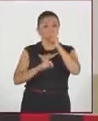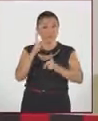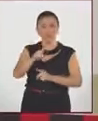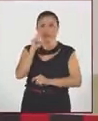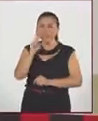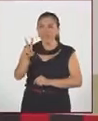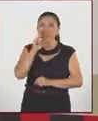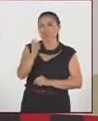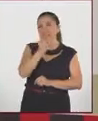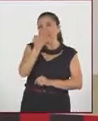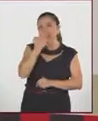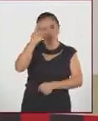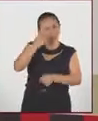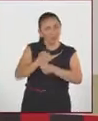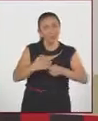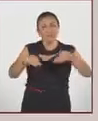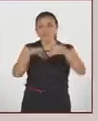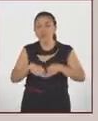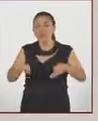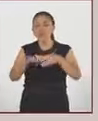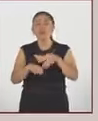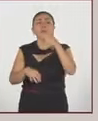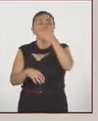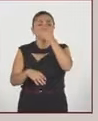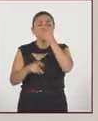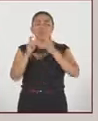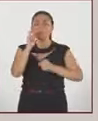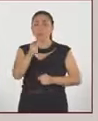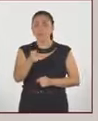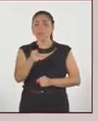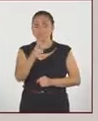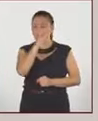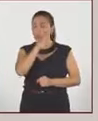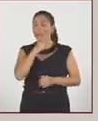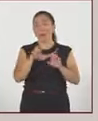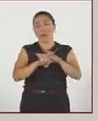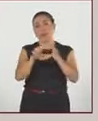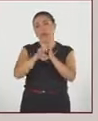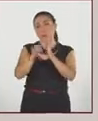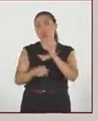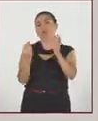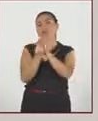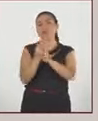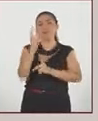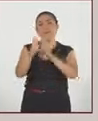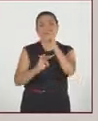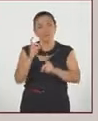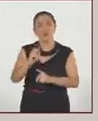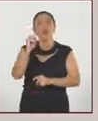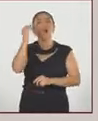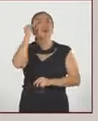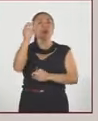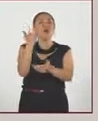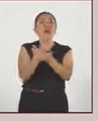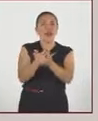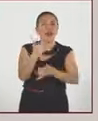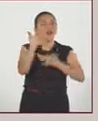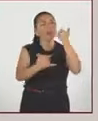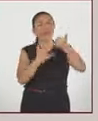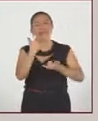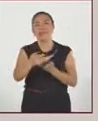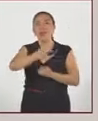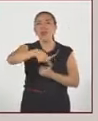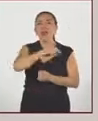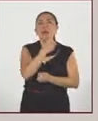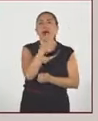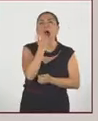muy frecuentemente, pues en educación física, a la hora del recreo, cuando los mismos alumnos